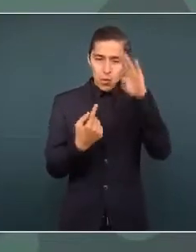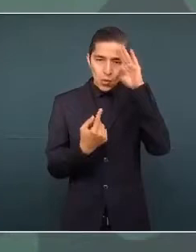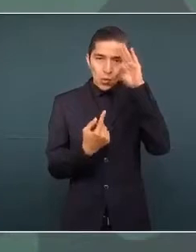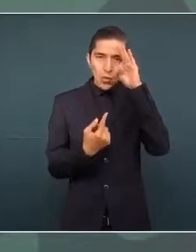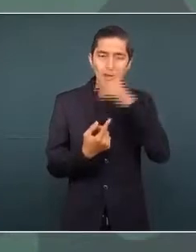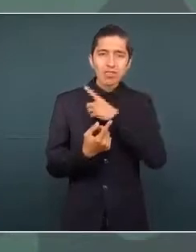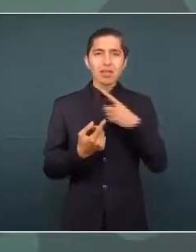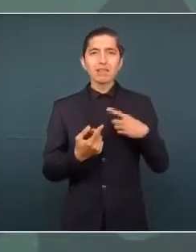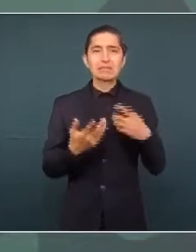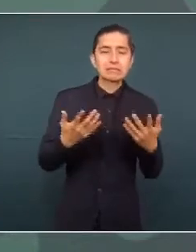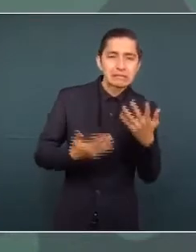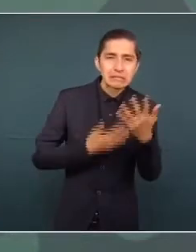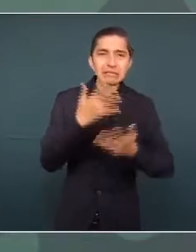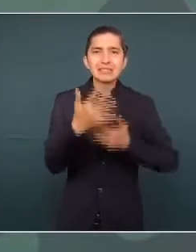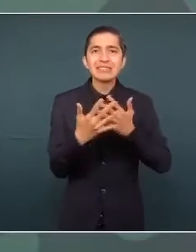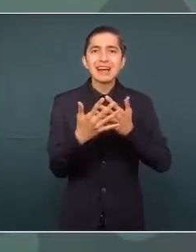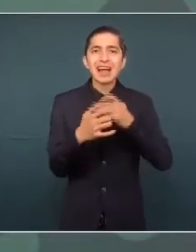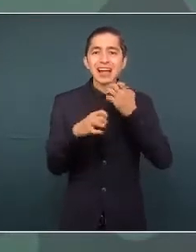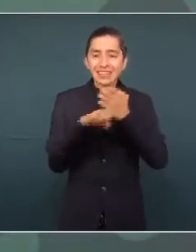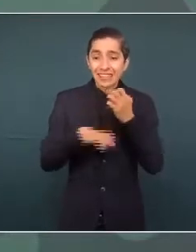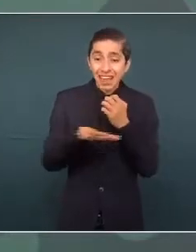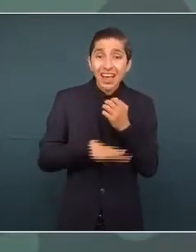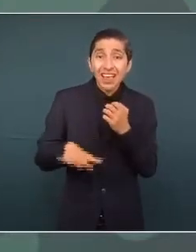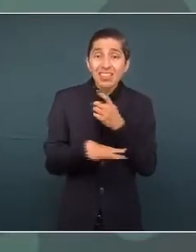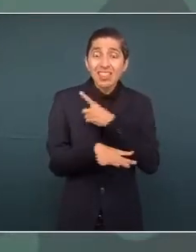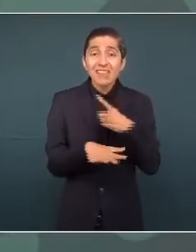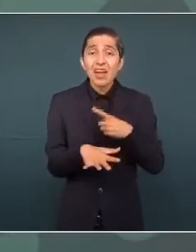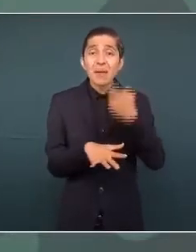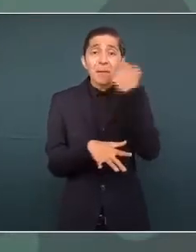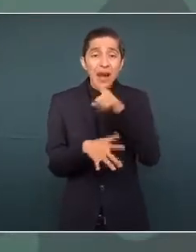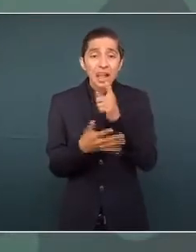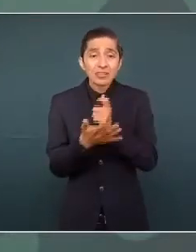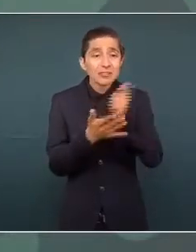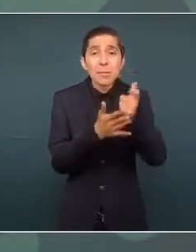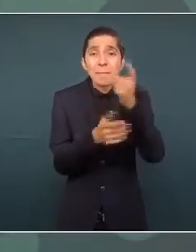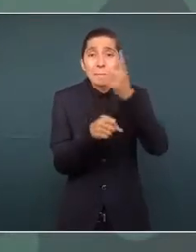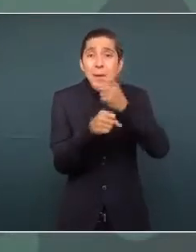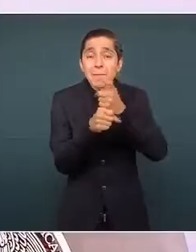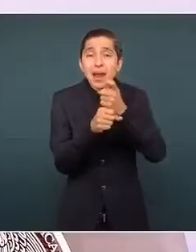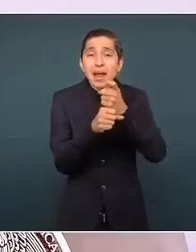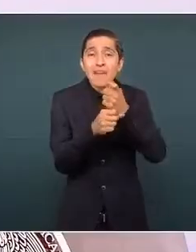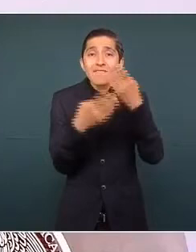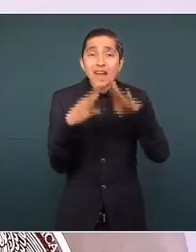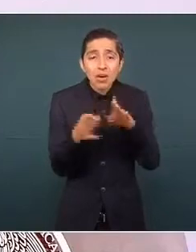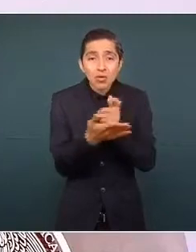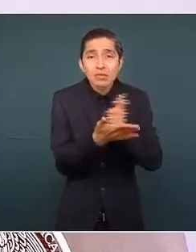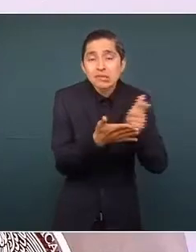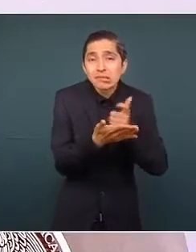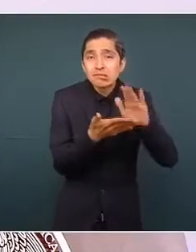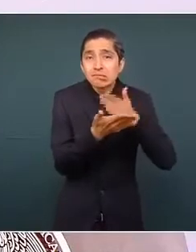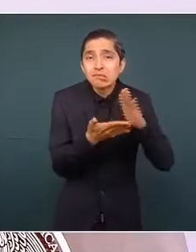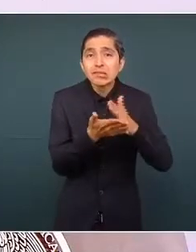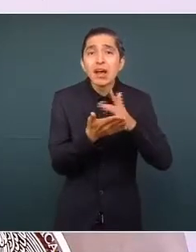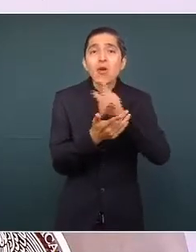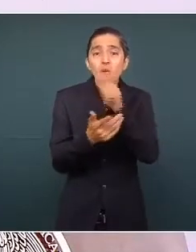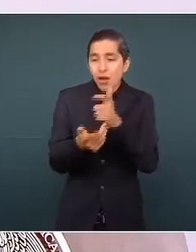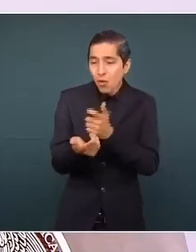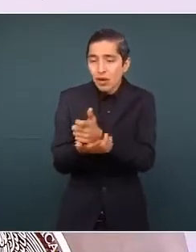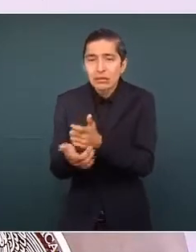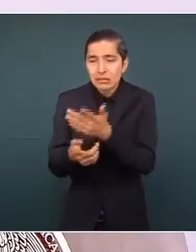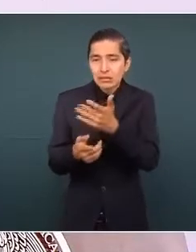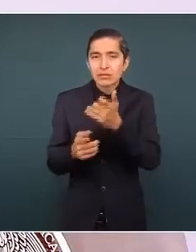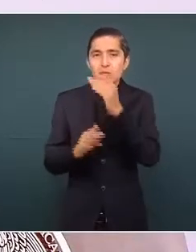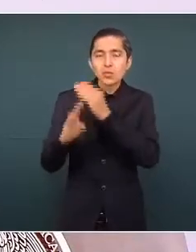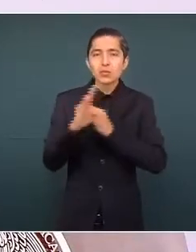le secuestraban los recursos del Estado para cubrirle primero a los bancos y luego atender las necesidades del Estado. Hicimos